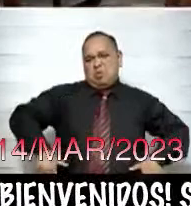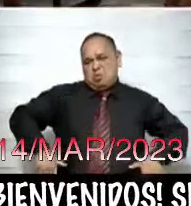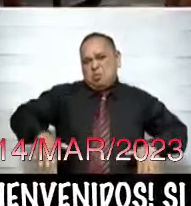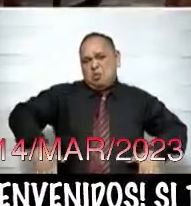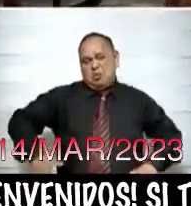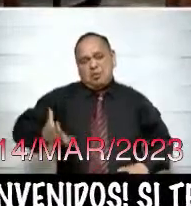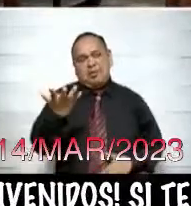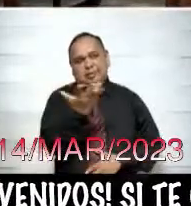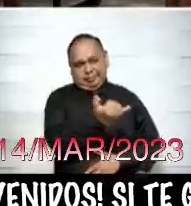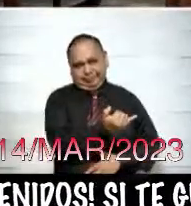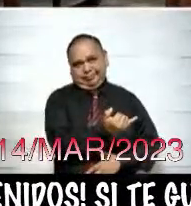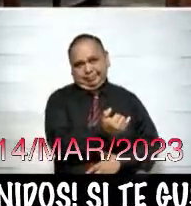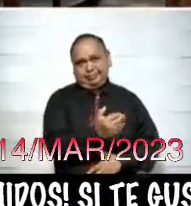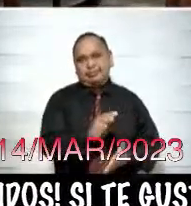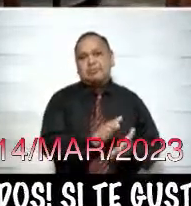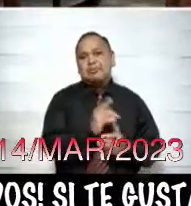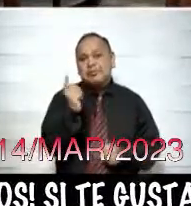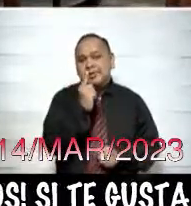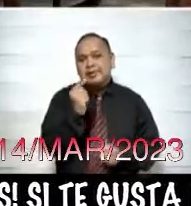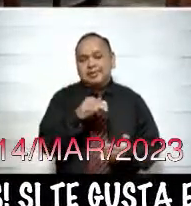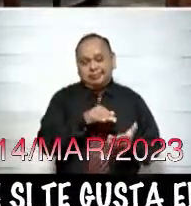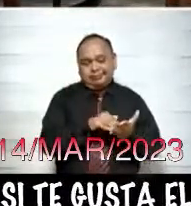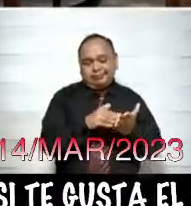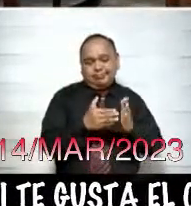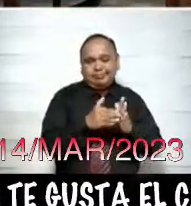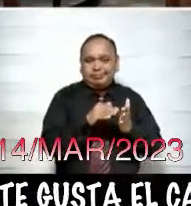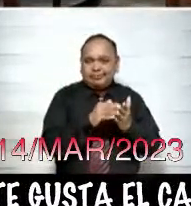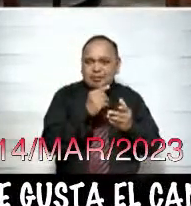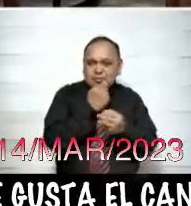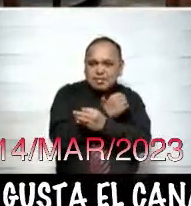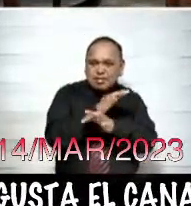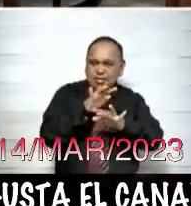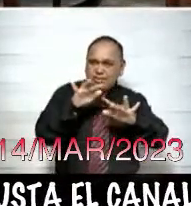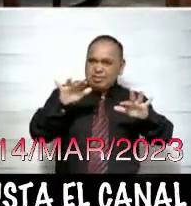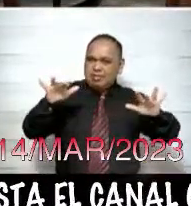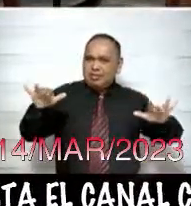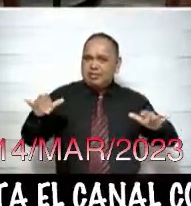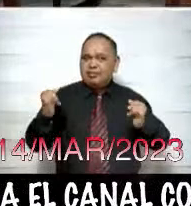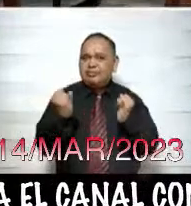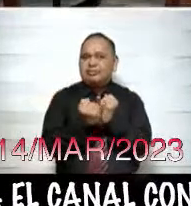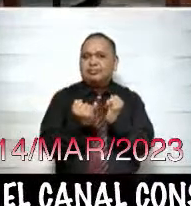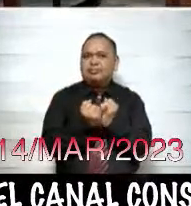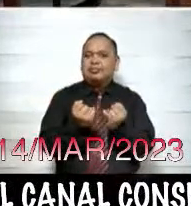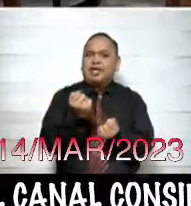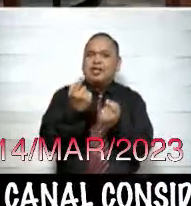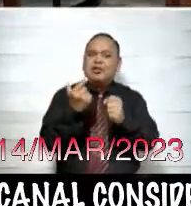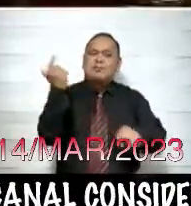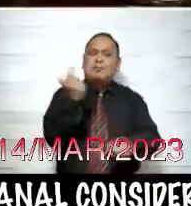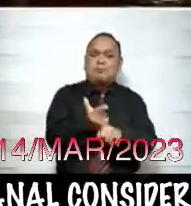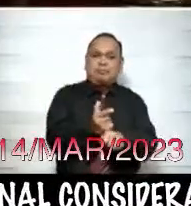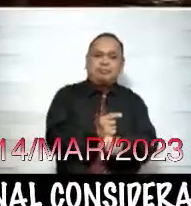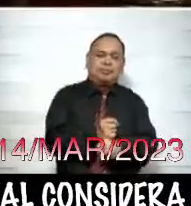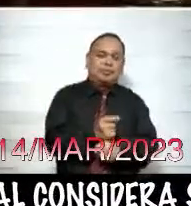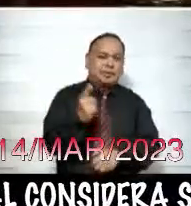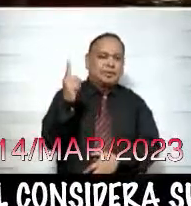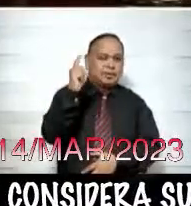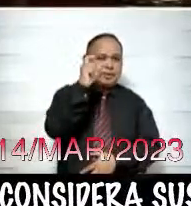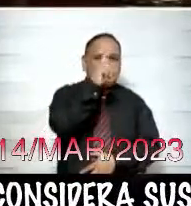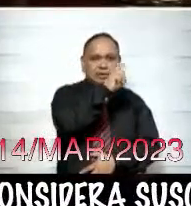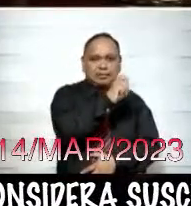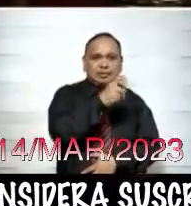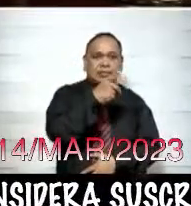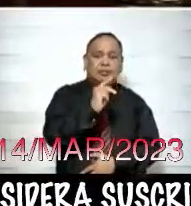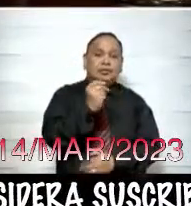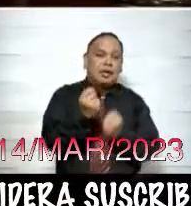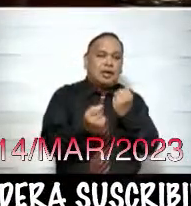hacen, usan todos estos métodos que tarda mucho a veces las compañías en identificarlos. Y mientras pues